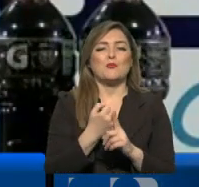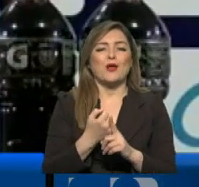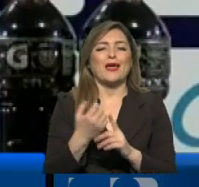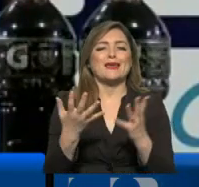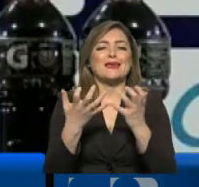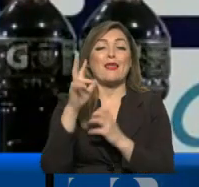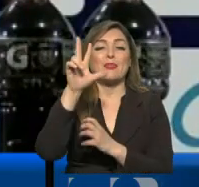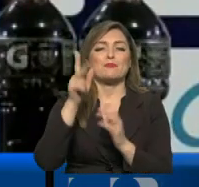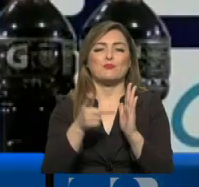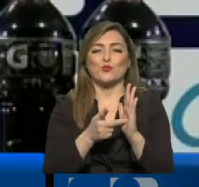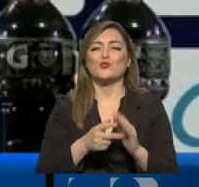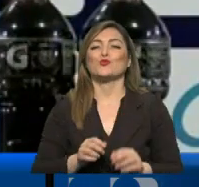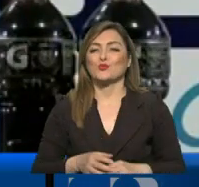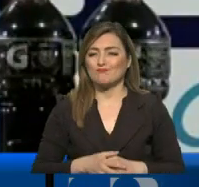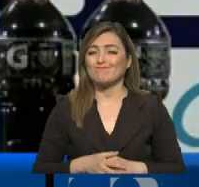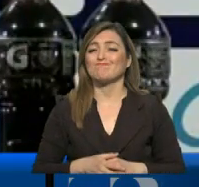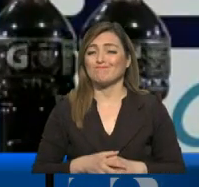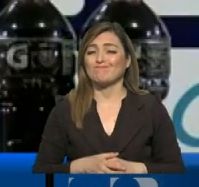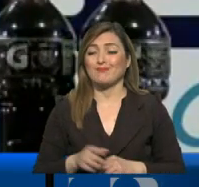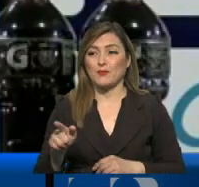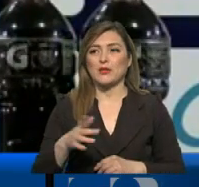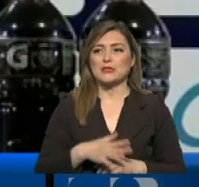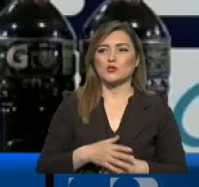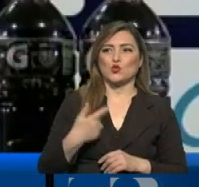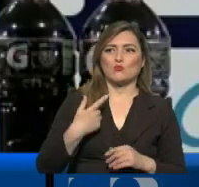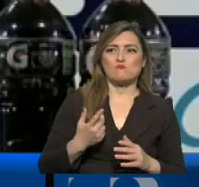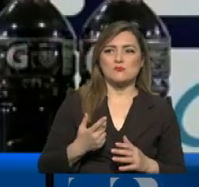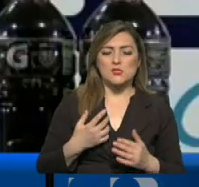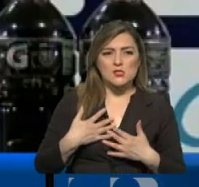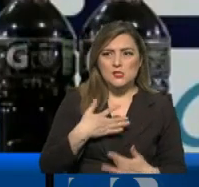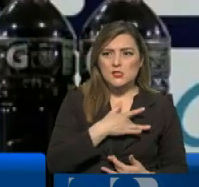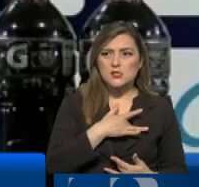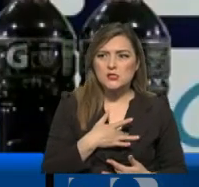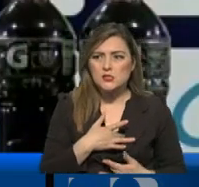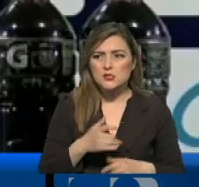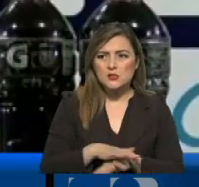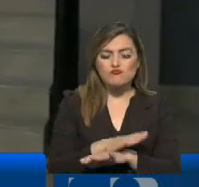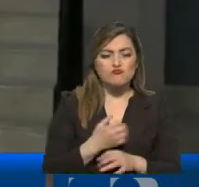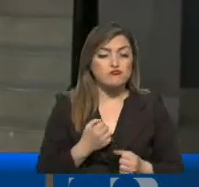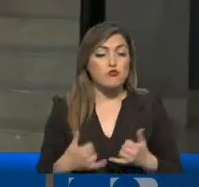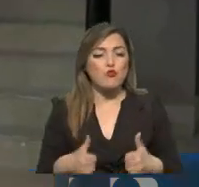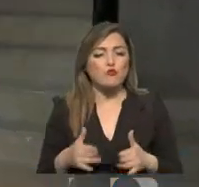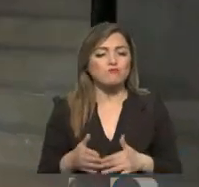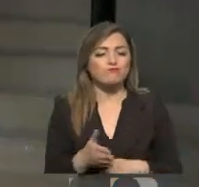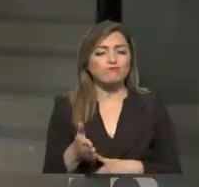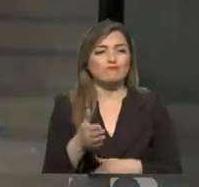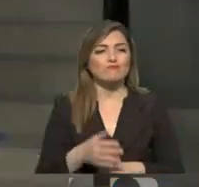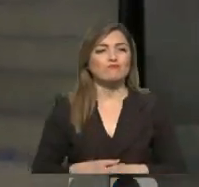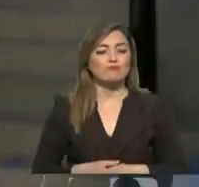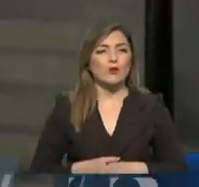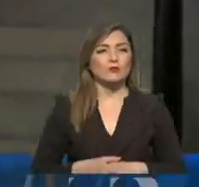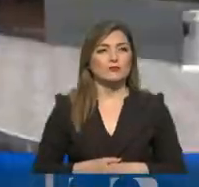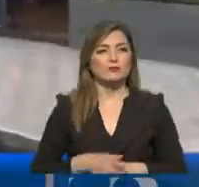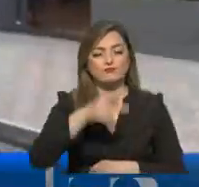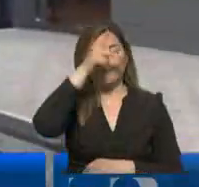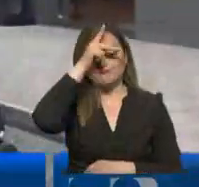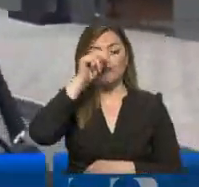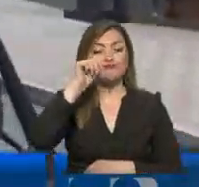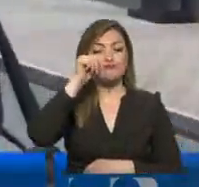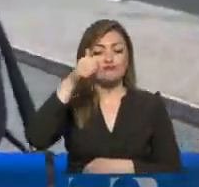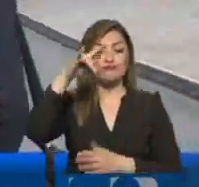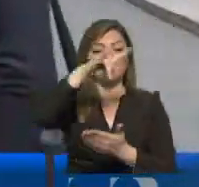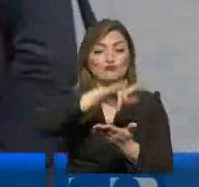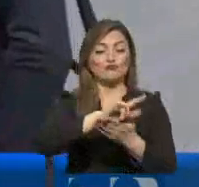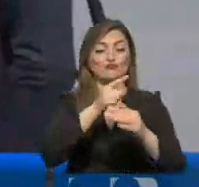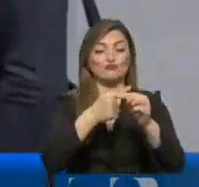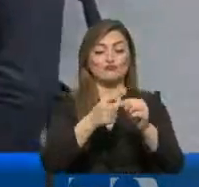plantearse este partido como una final, y como tal nosotros tenemos que vivirla y como tal nosotros tenemos que jugarla. Perú, por su parte, llegará esta noche a la capital.